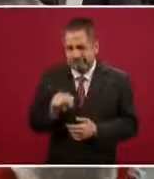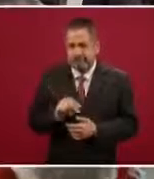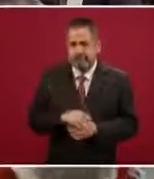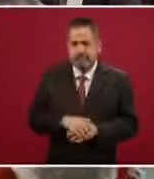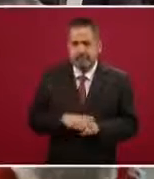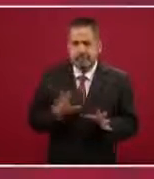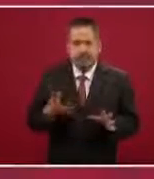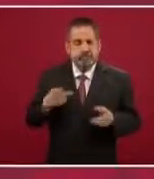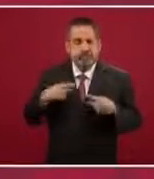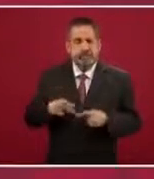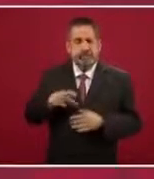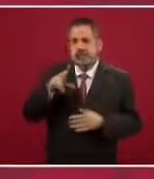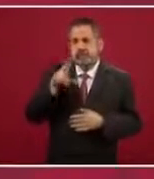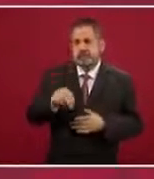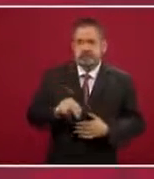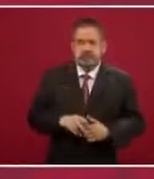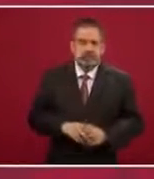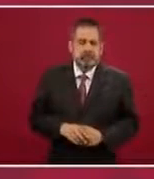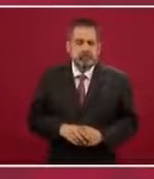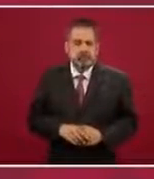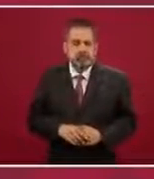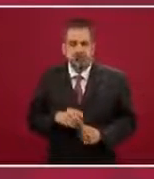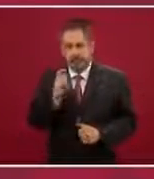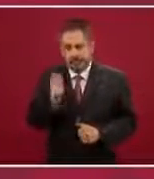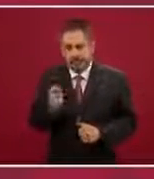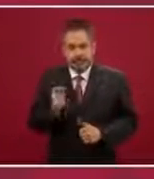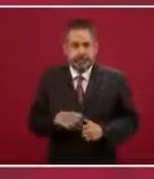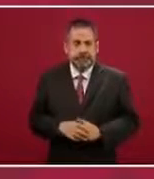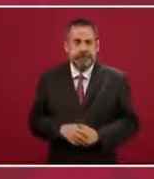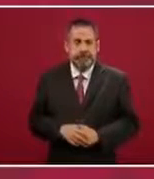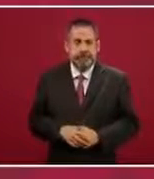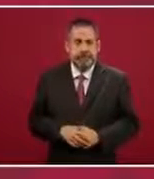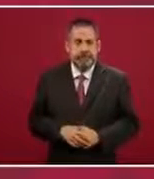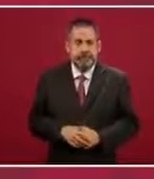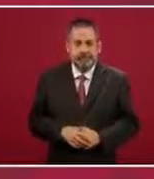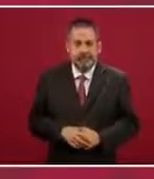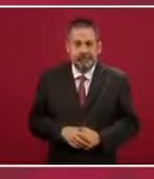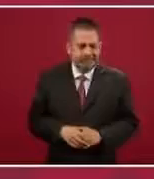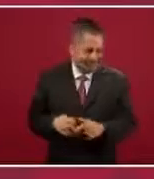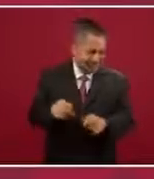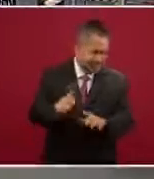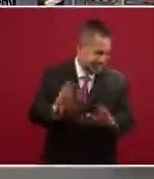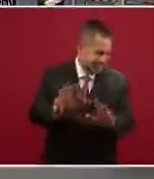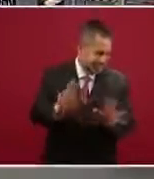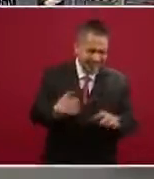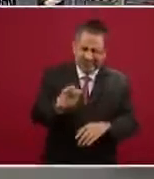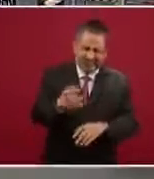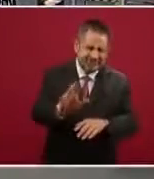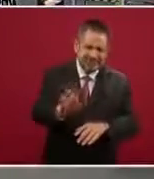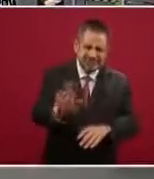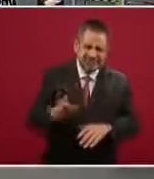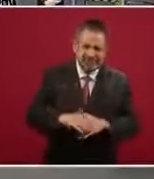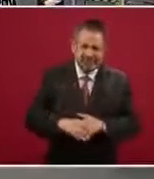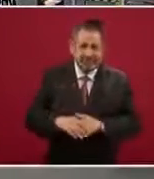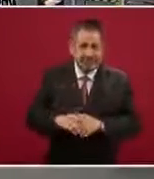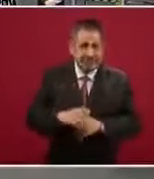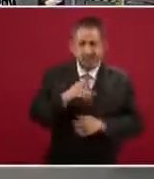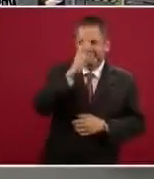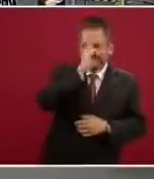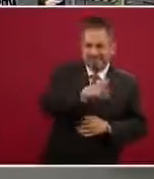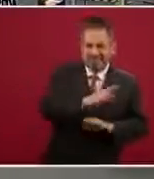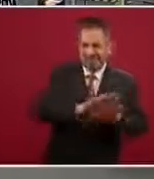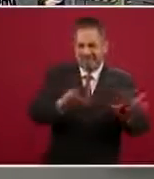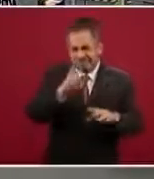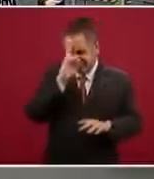a los demás. Entonces, no, no, no, no, no, no, no, no. Prohibido prohibir,